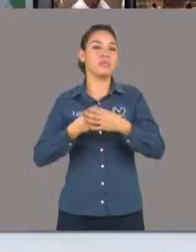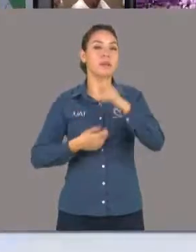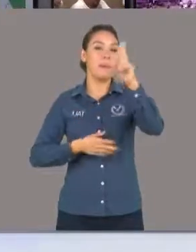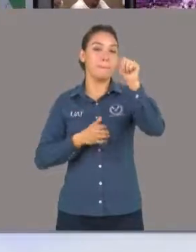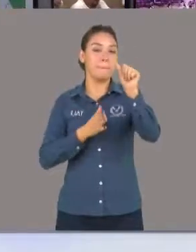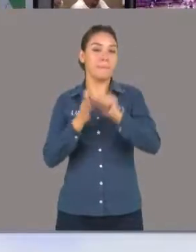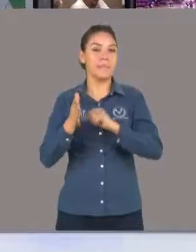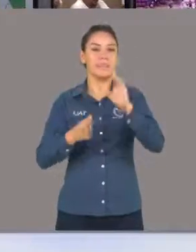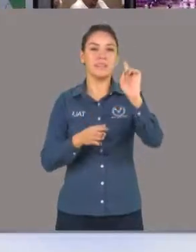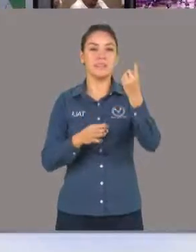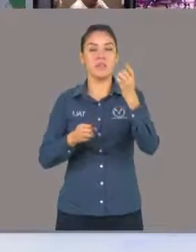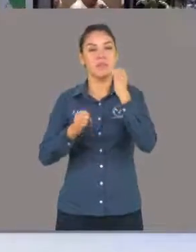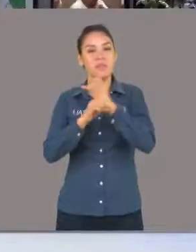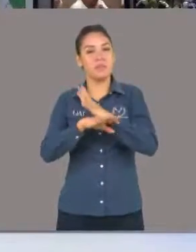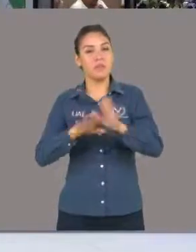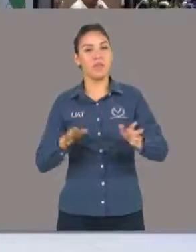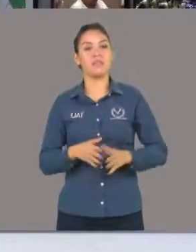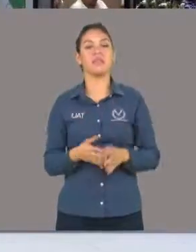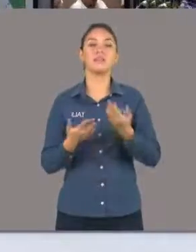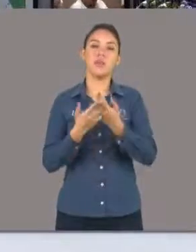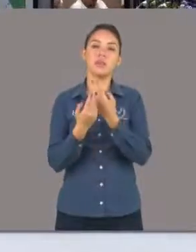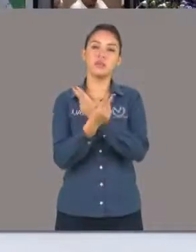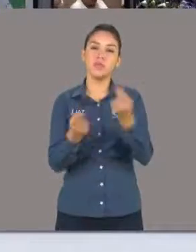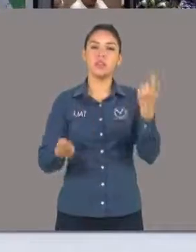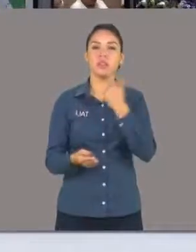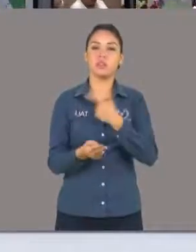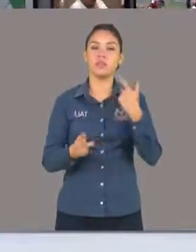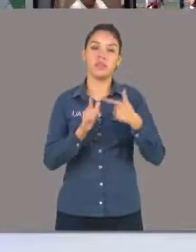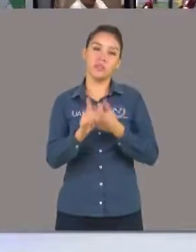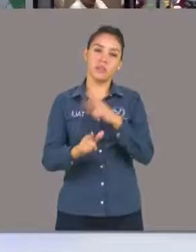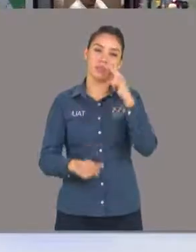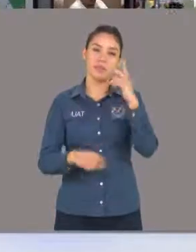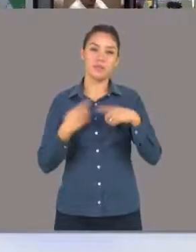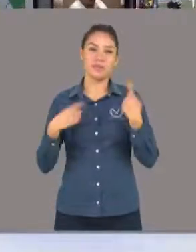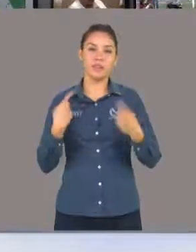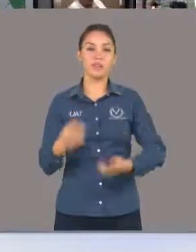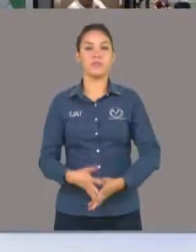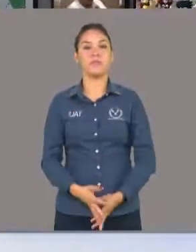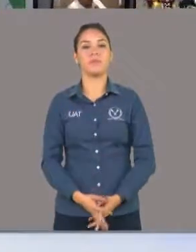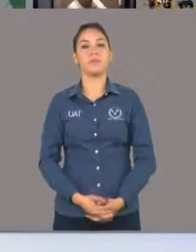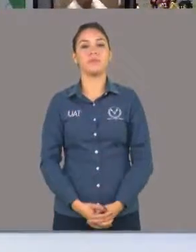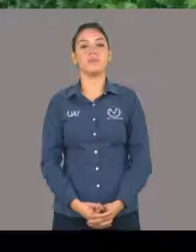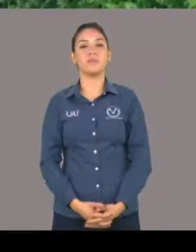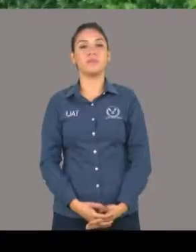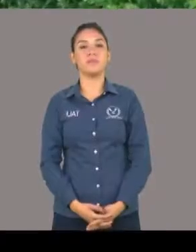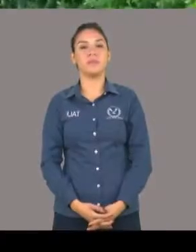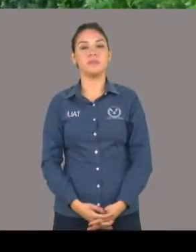estrenó en el mes de diciembre a través de UAD Informa. Esperemos que sea de su agrado, vamos a disfrutarla.